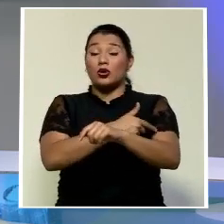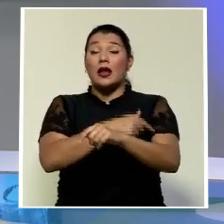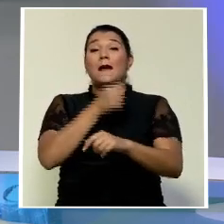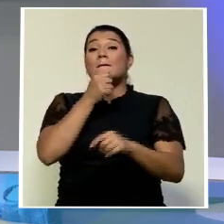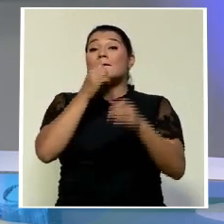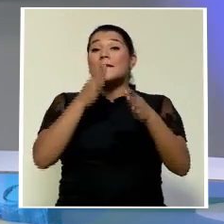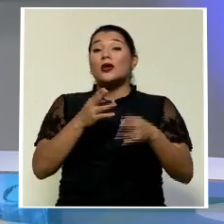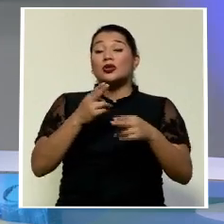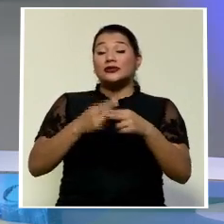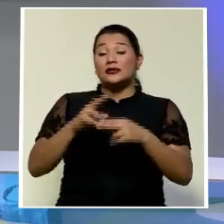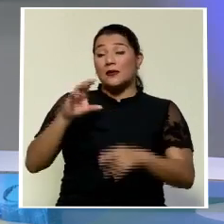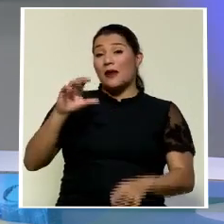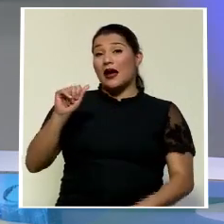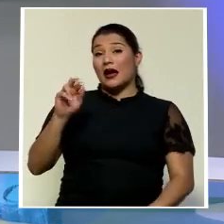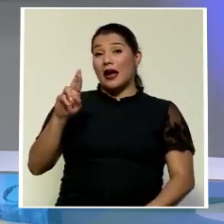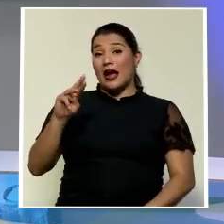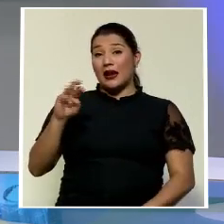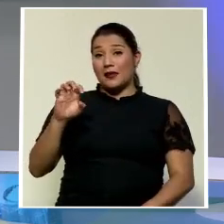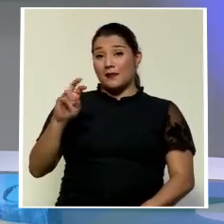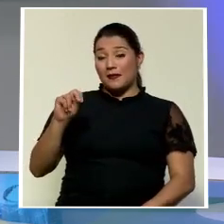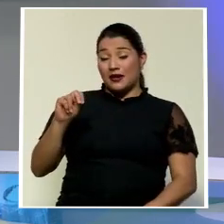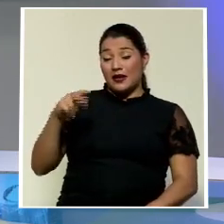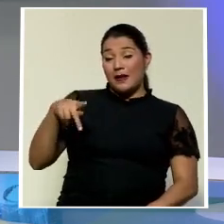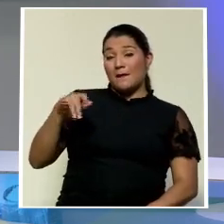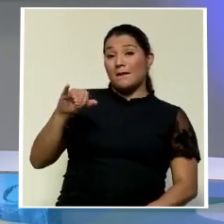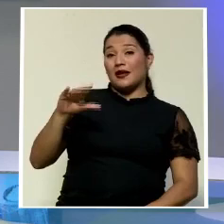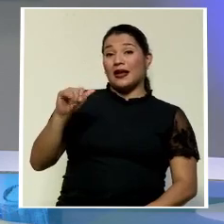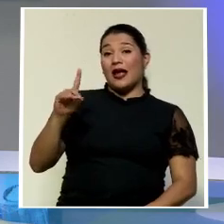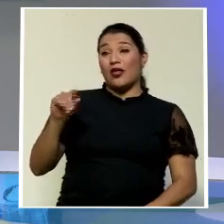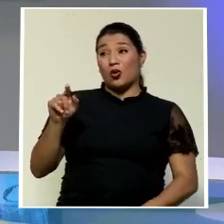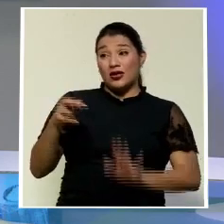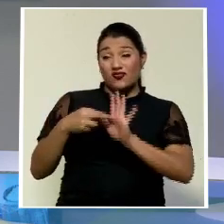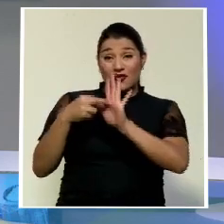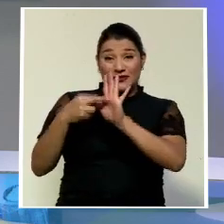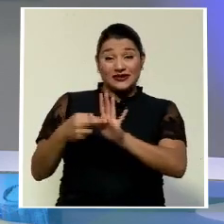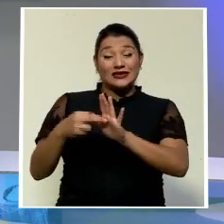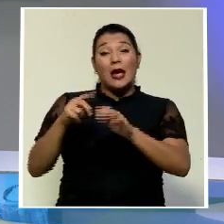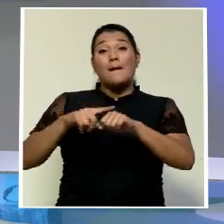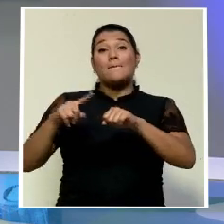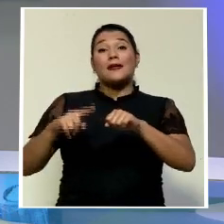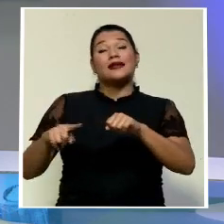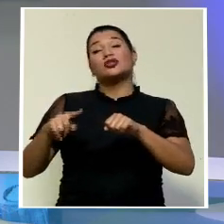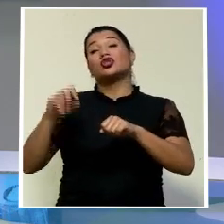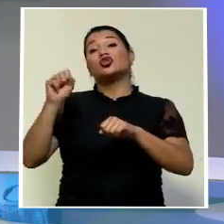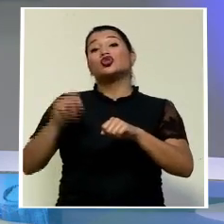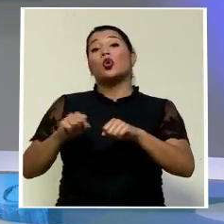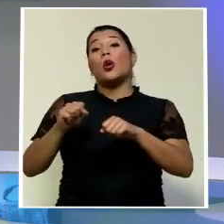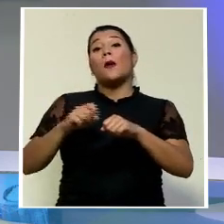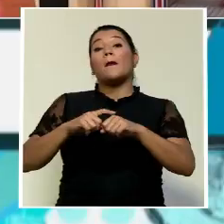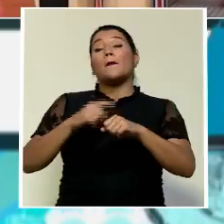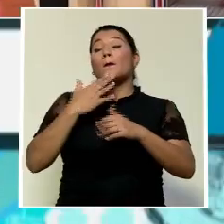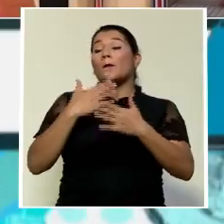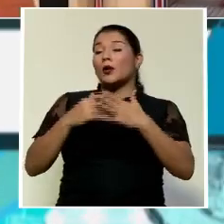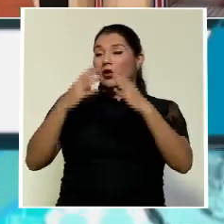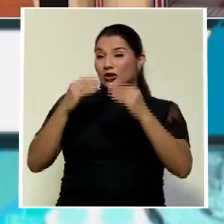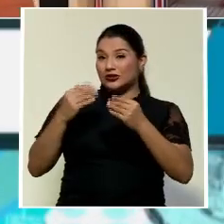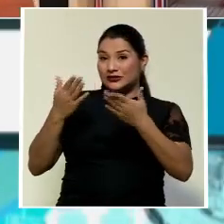periodista Carmen Picado de TV Sur, Pérez Celedón, nos amplía los detalles. Adelante, Carmen.